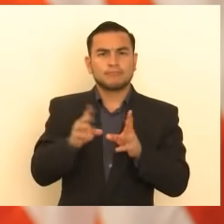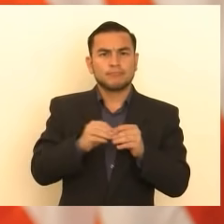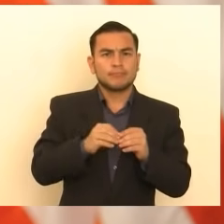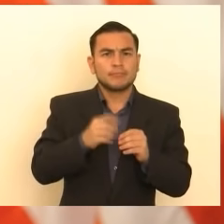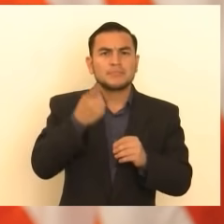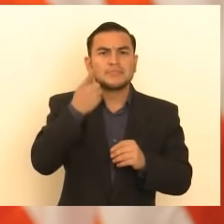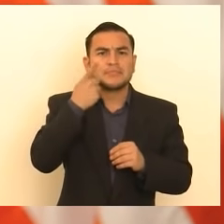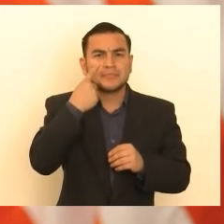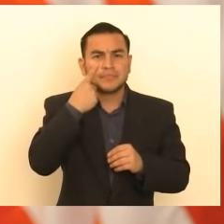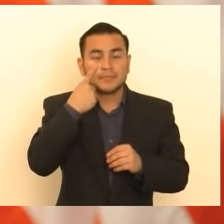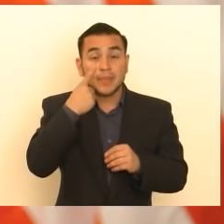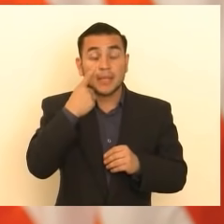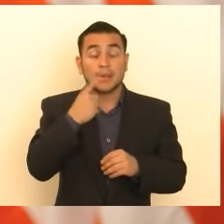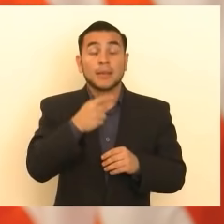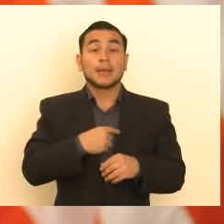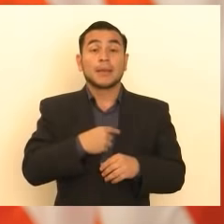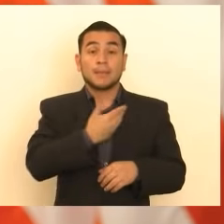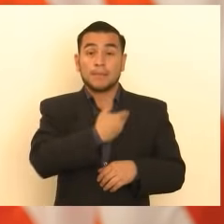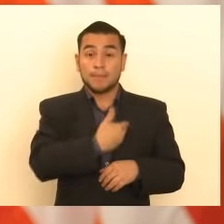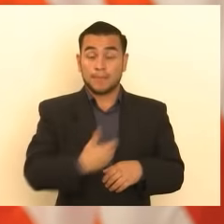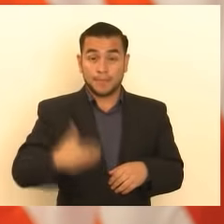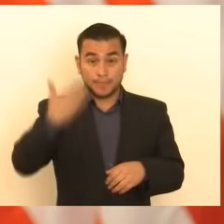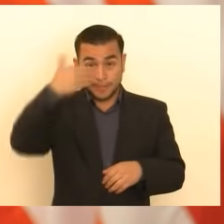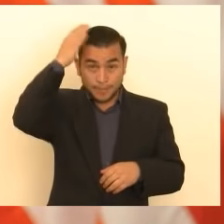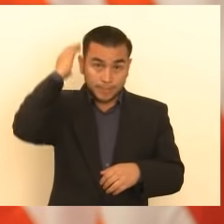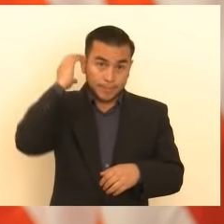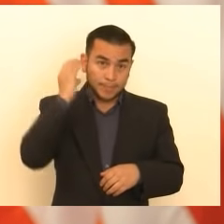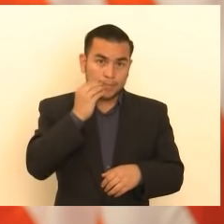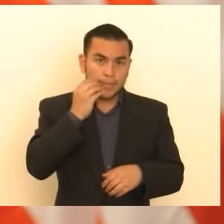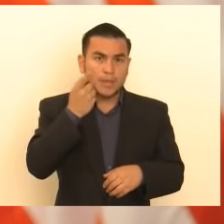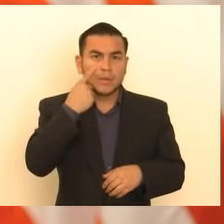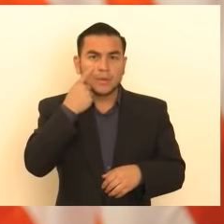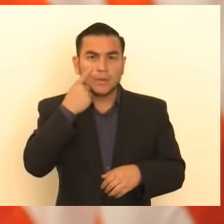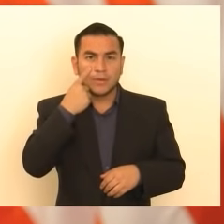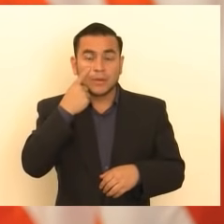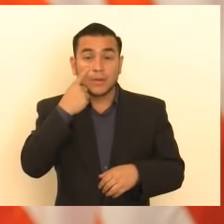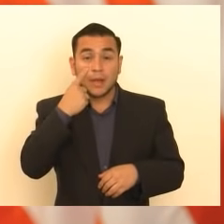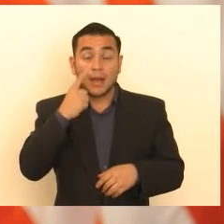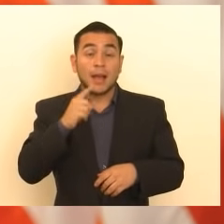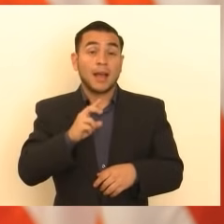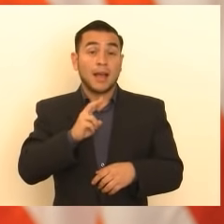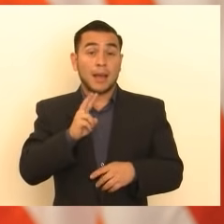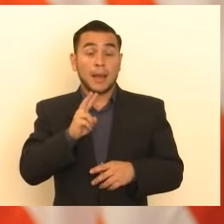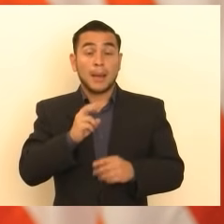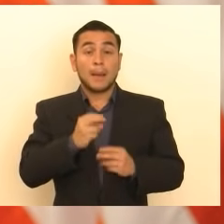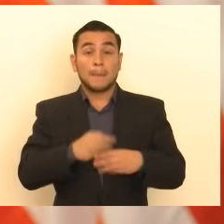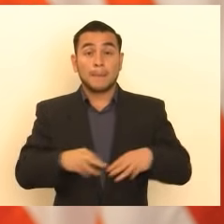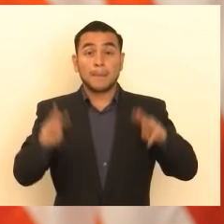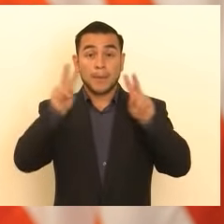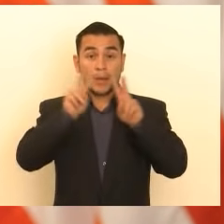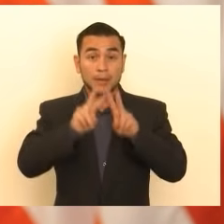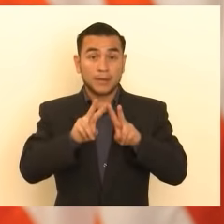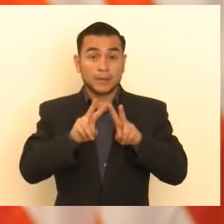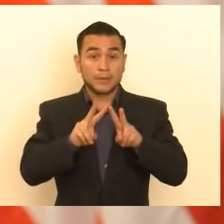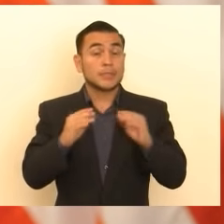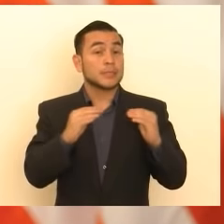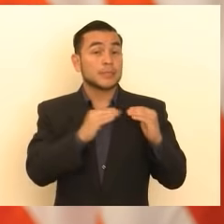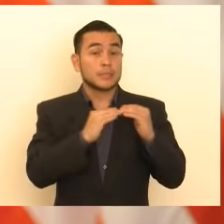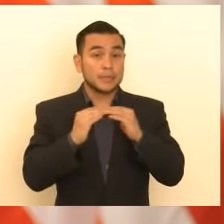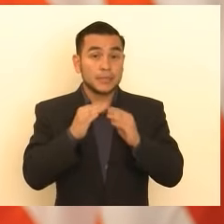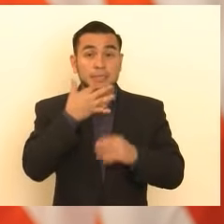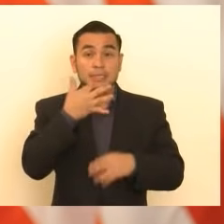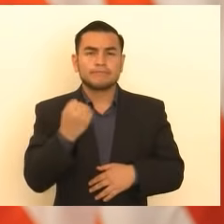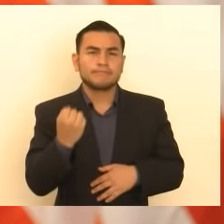reunión con el presidente Bukele que nosotros compartimos valores similares. Con tal vez el